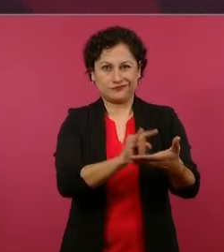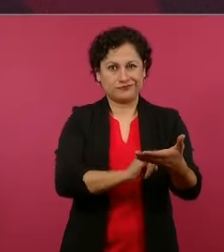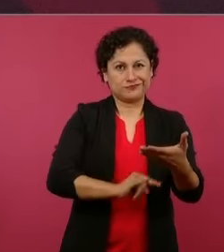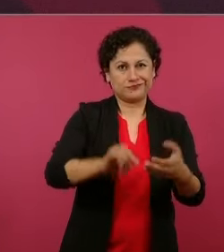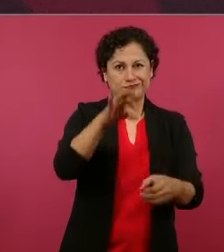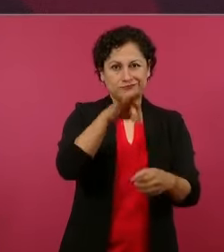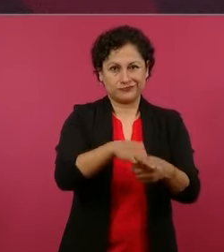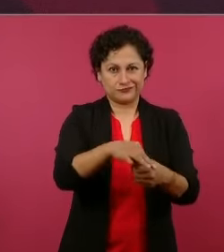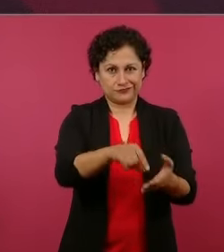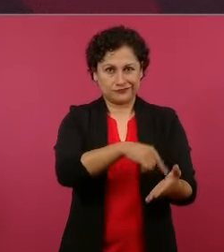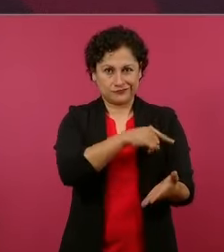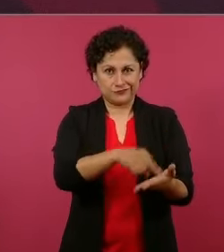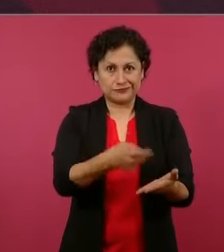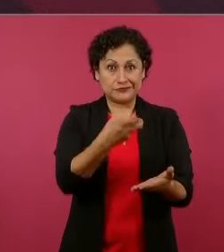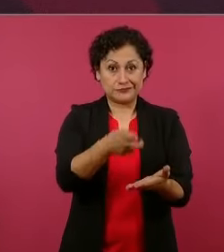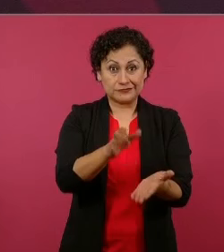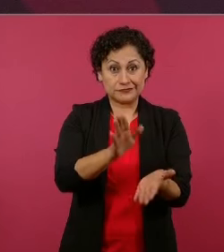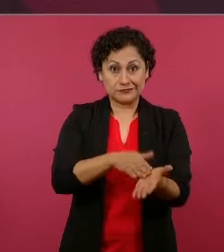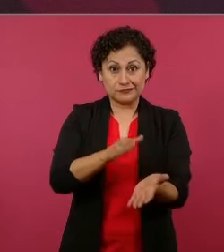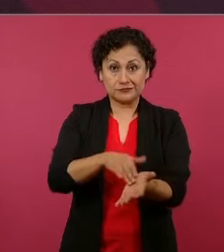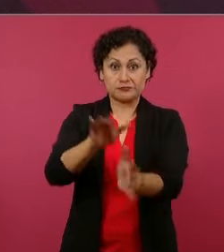guardia nacional